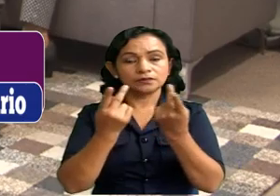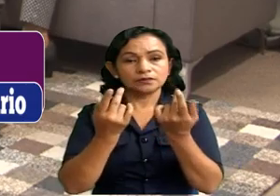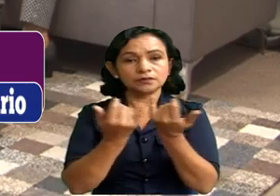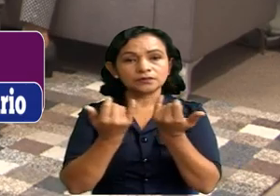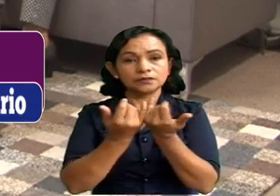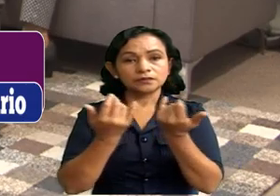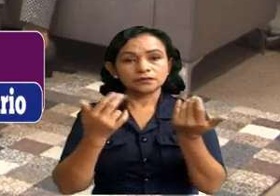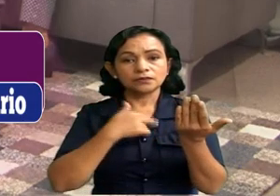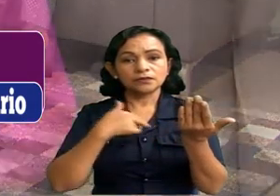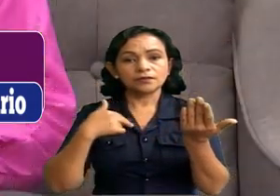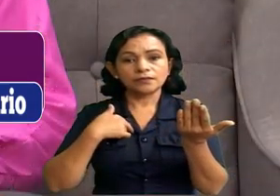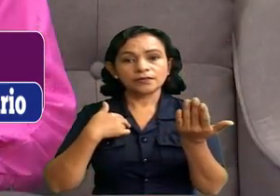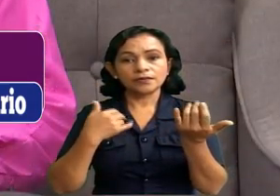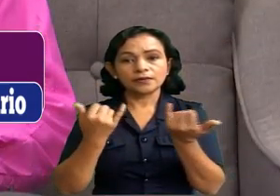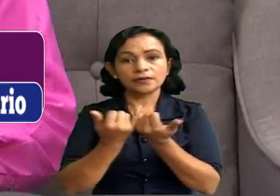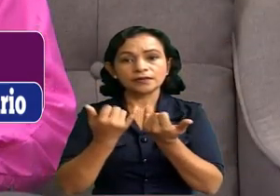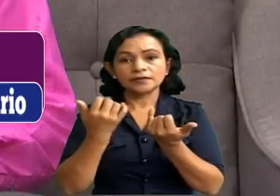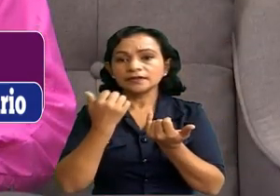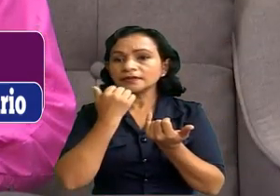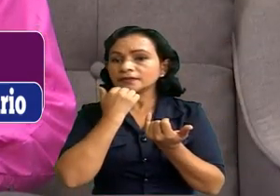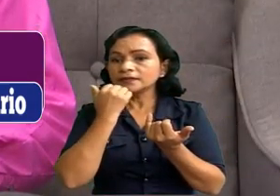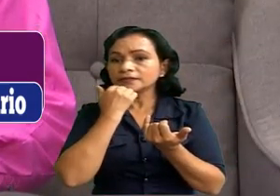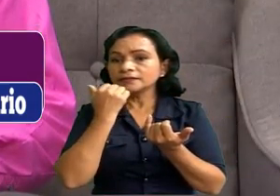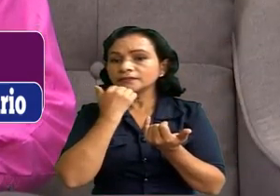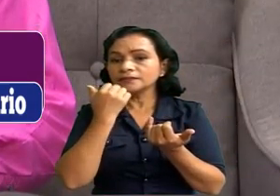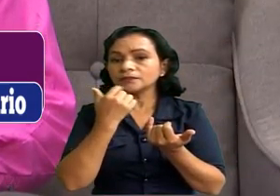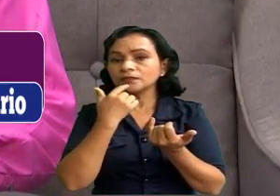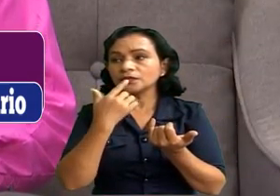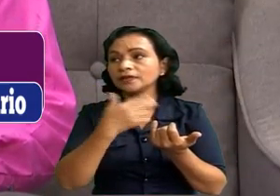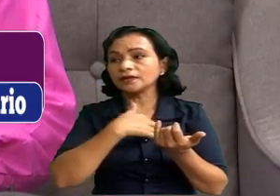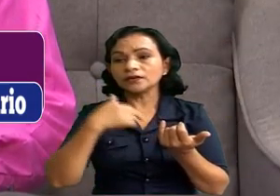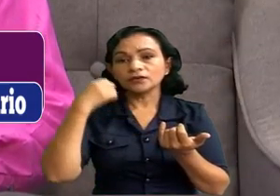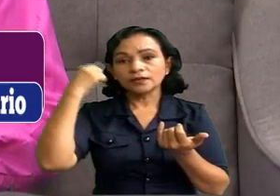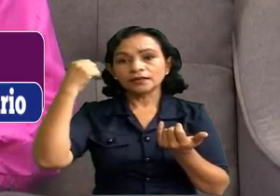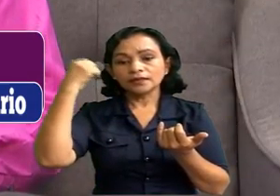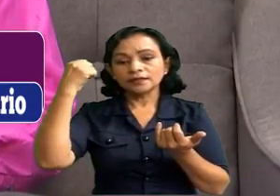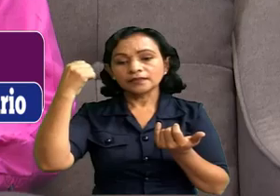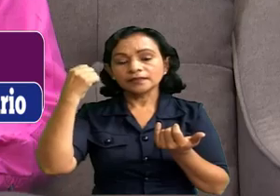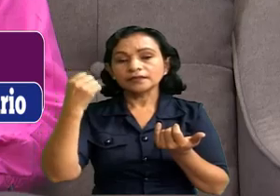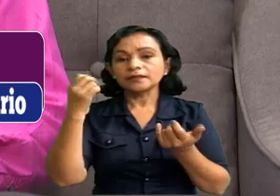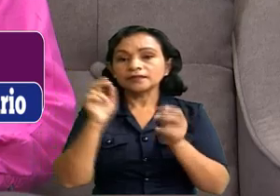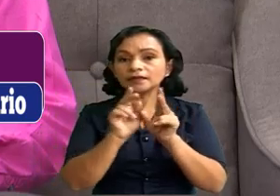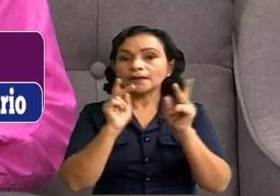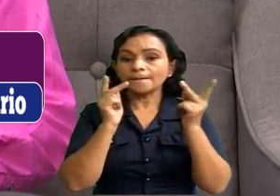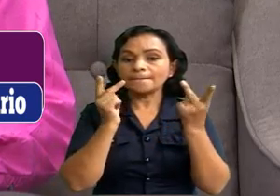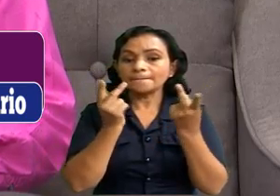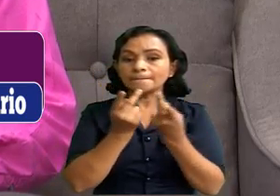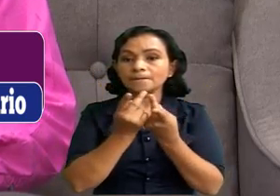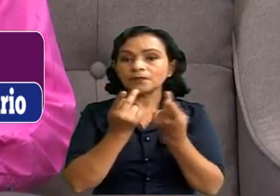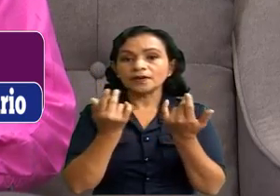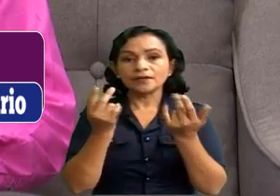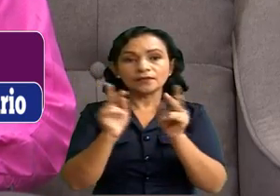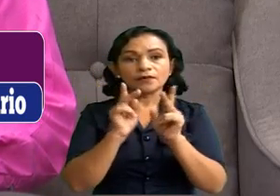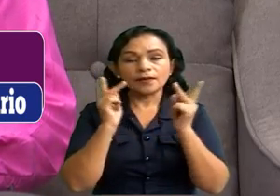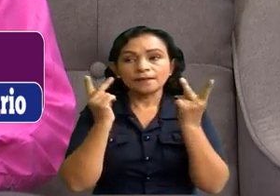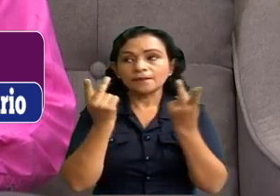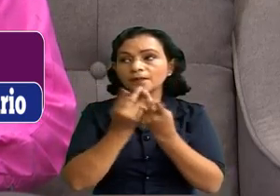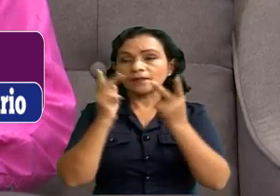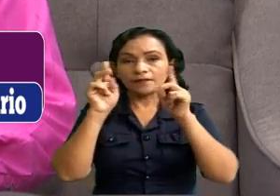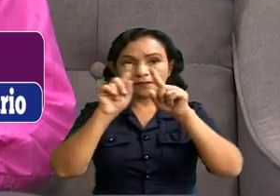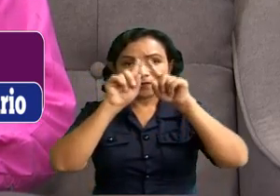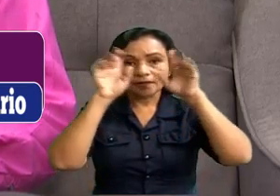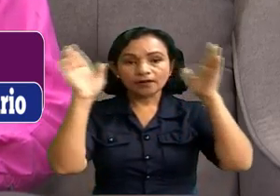revolucionaria. Y están equivocados, porque lo que están ganando es el desprecio del pueblo. El pueblo está claro y